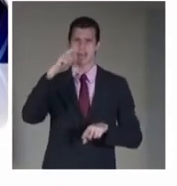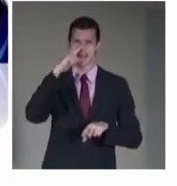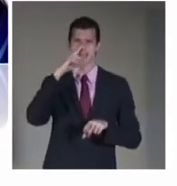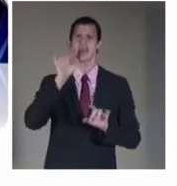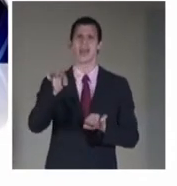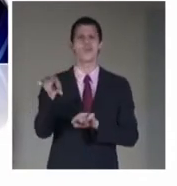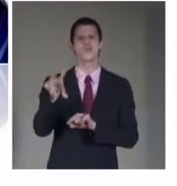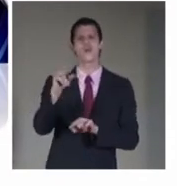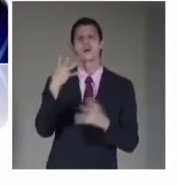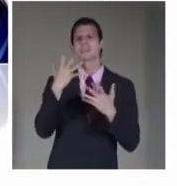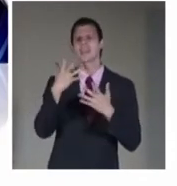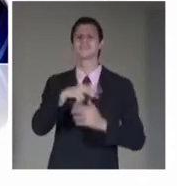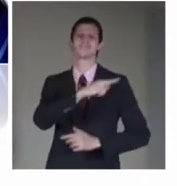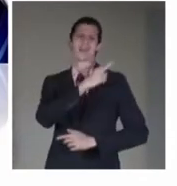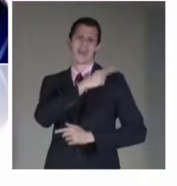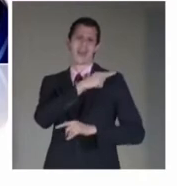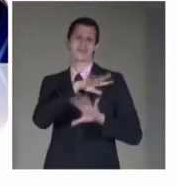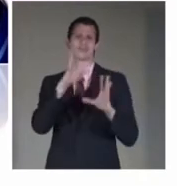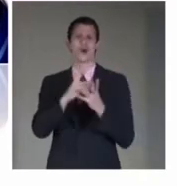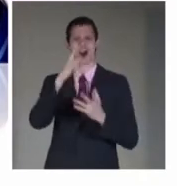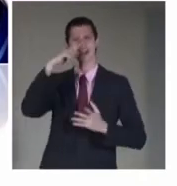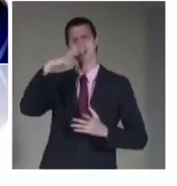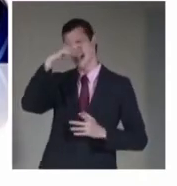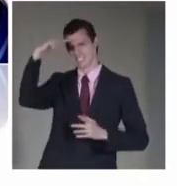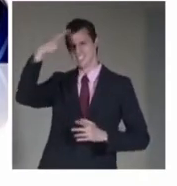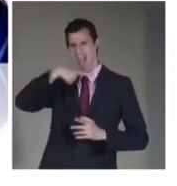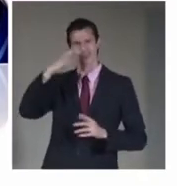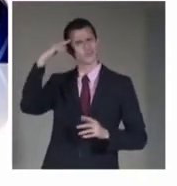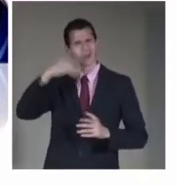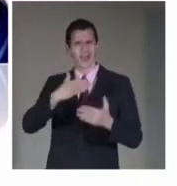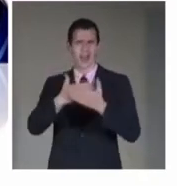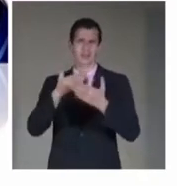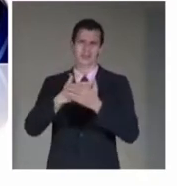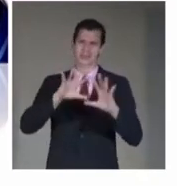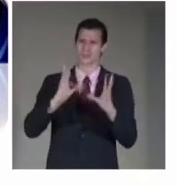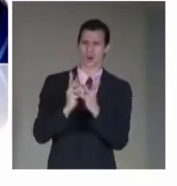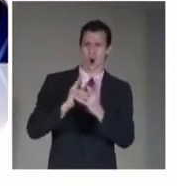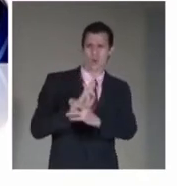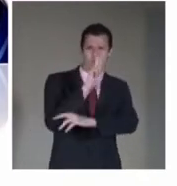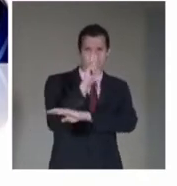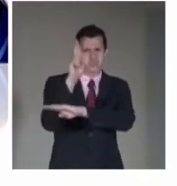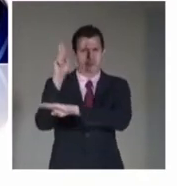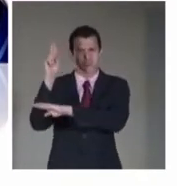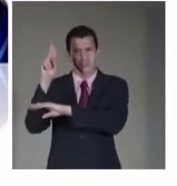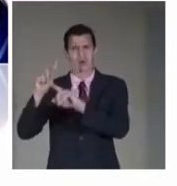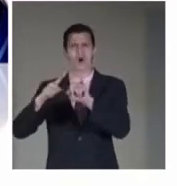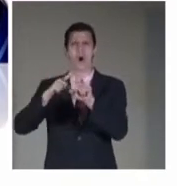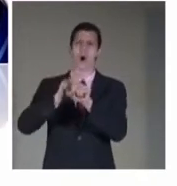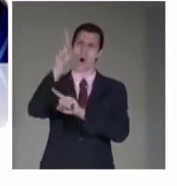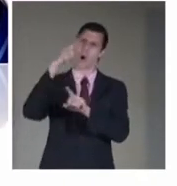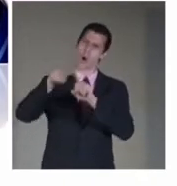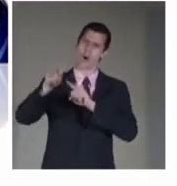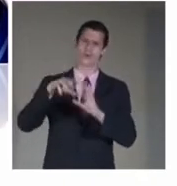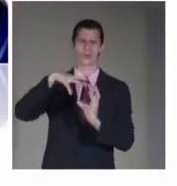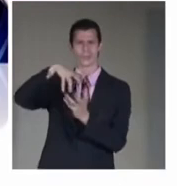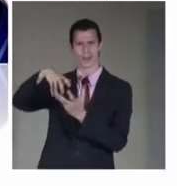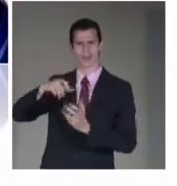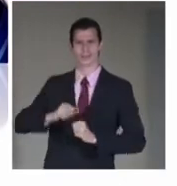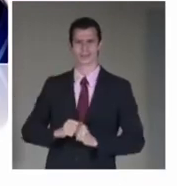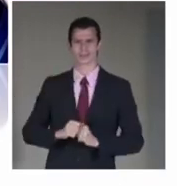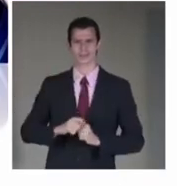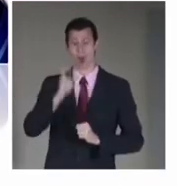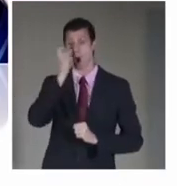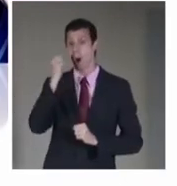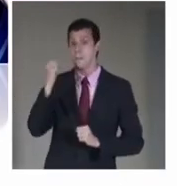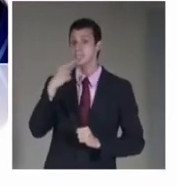nelson reprendió y estoy citando a la agencia ap al país asiático a china por no estar cumpliendo con los